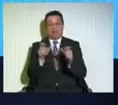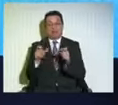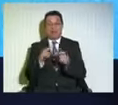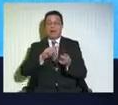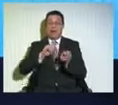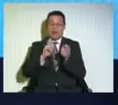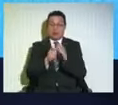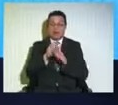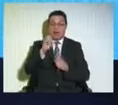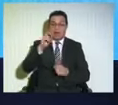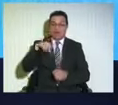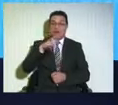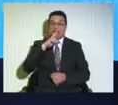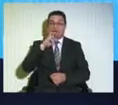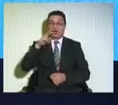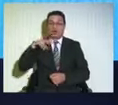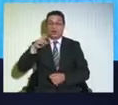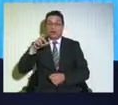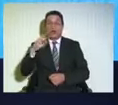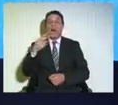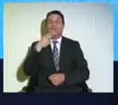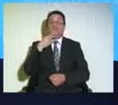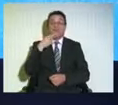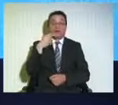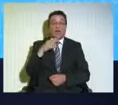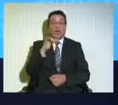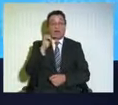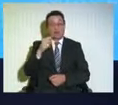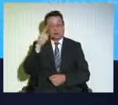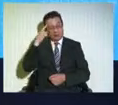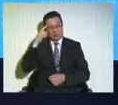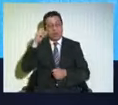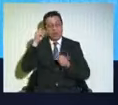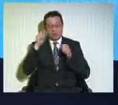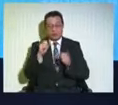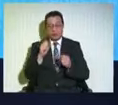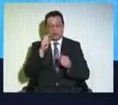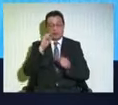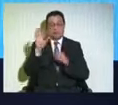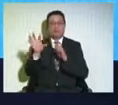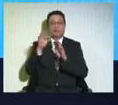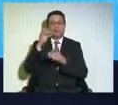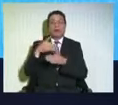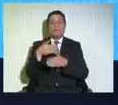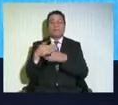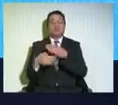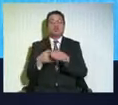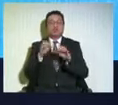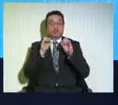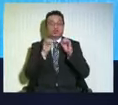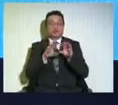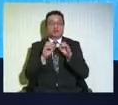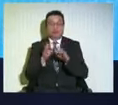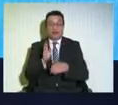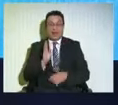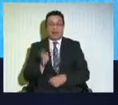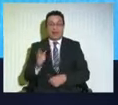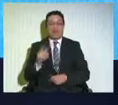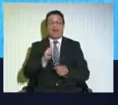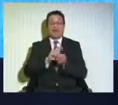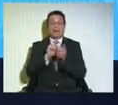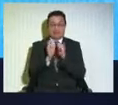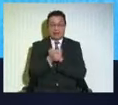cambiamos a Antonella su vida desde el punto de vista que ella sea capaz de llevar un proceso educativo adelante con un